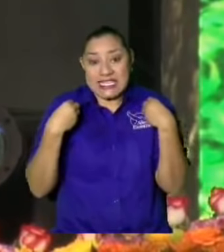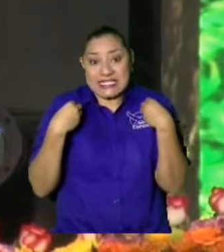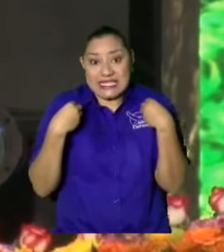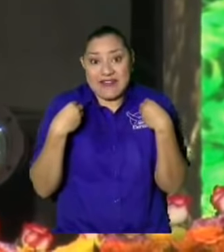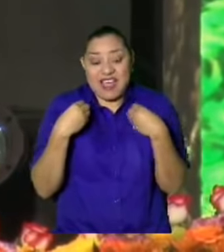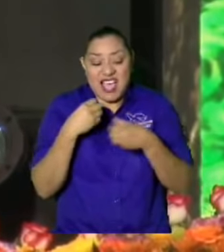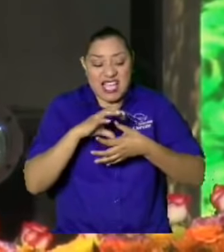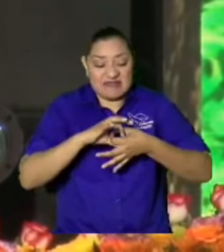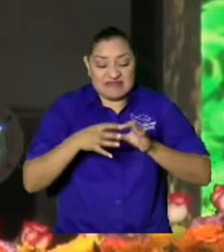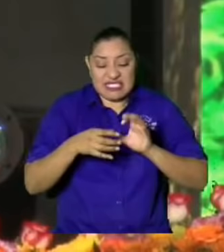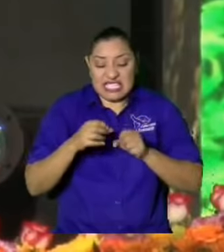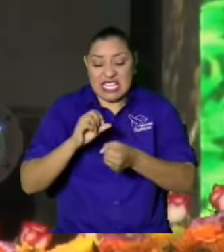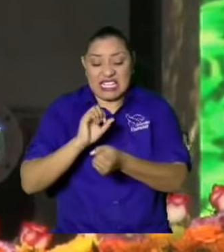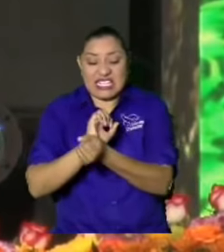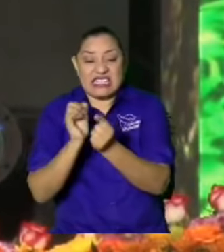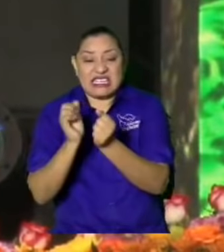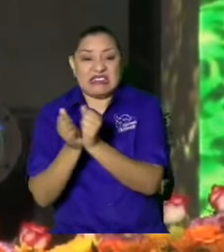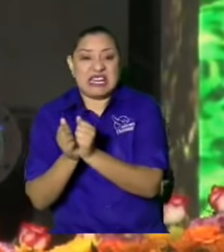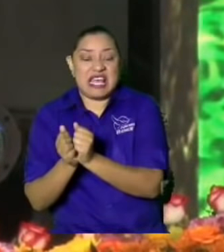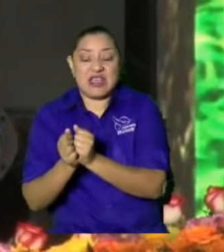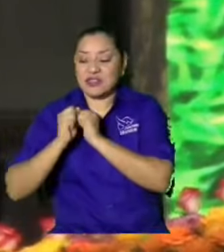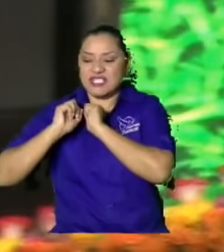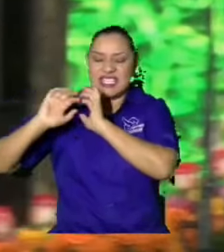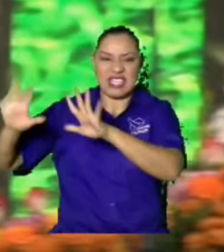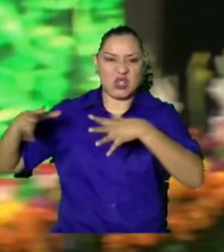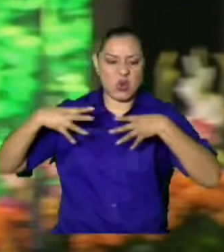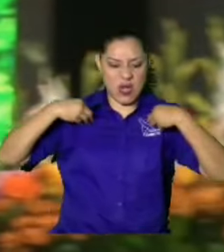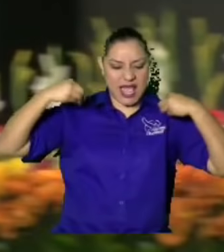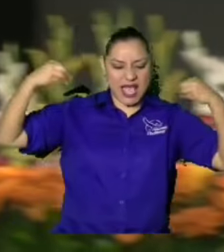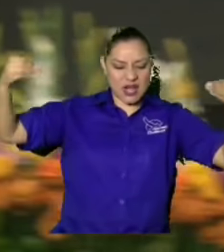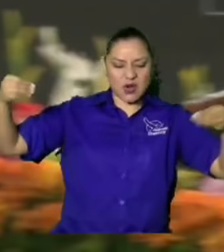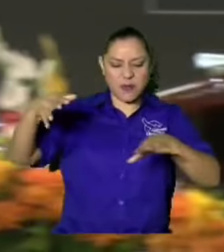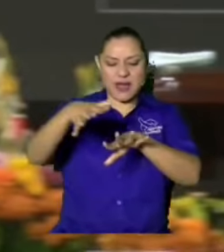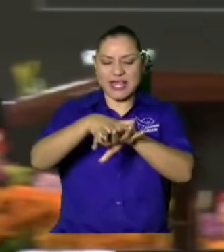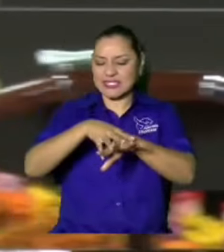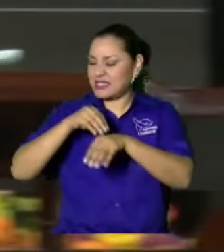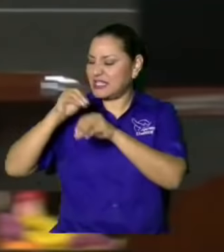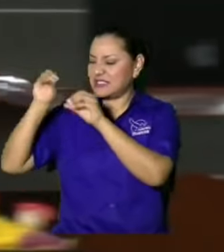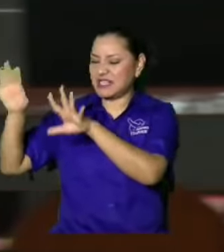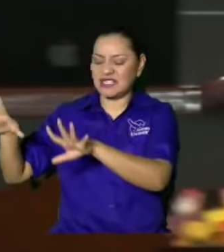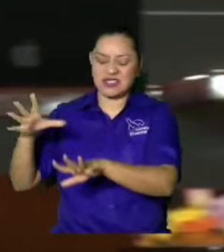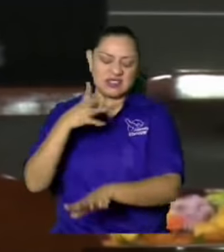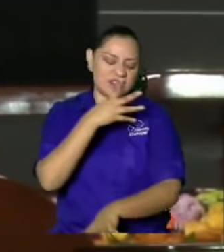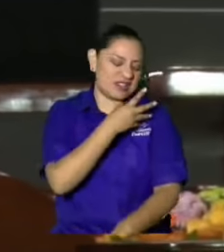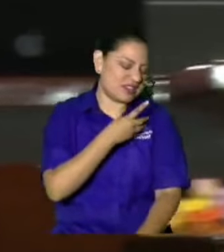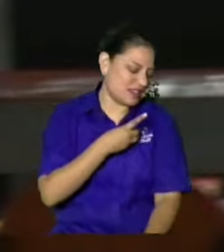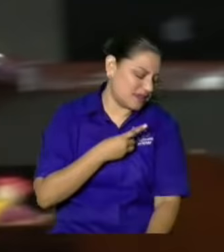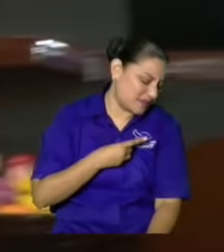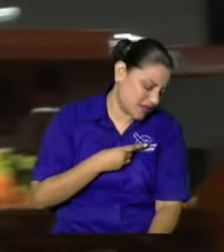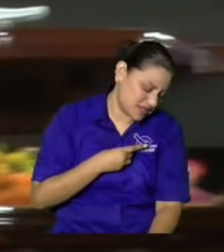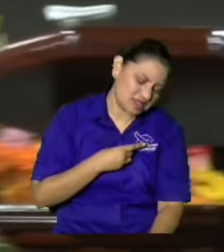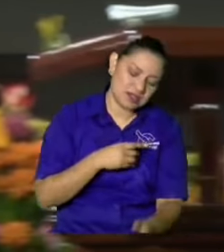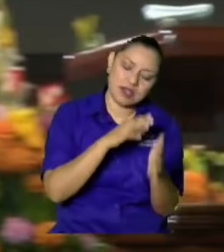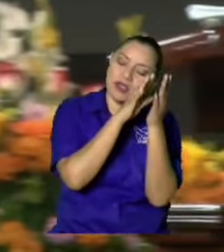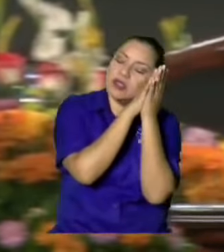encadenado. Se quitó las sandalias. Con una depresión tremenda, dormido. Y